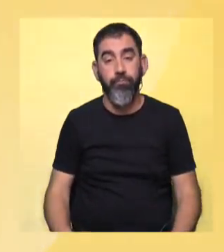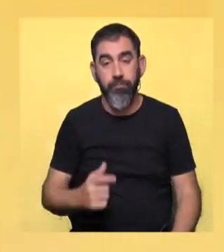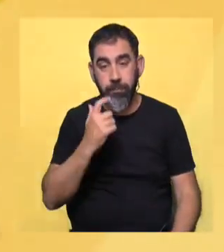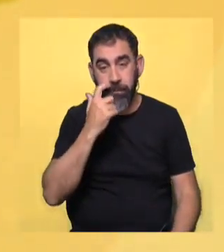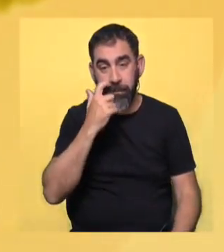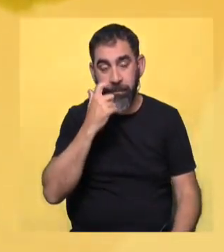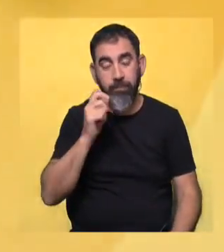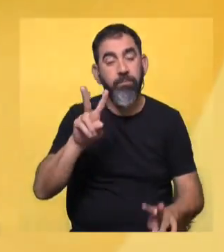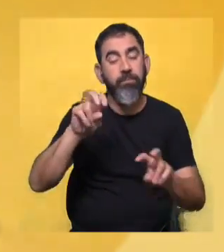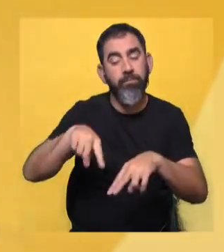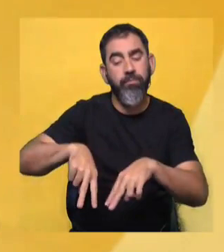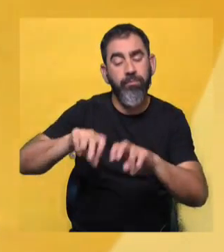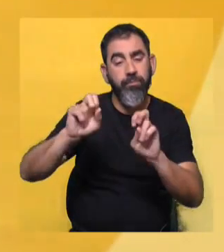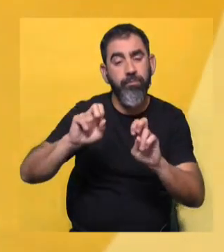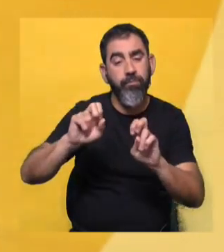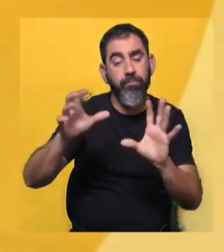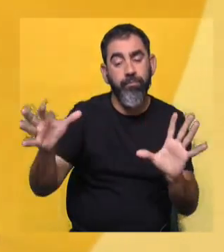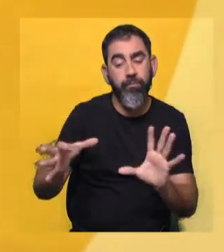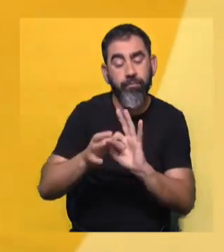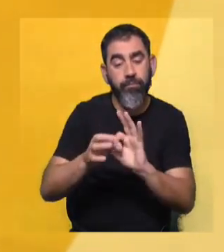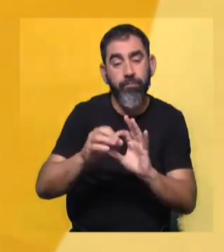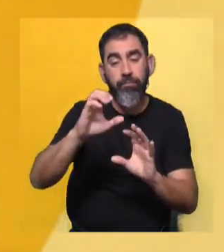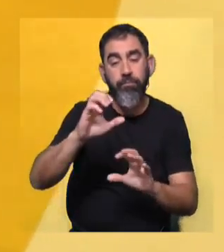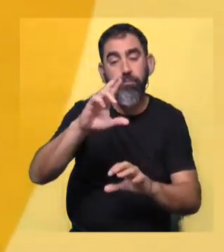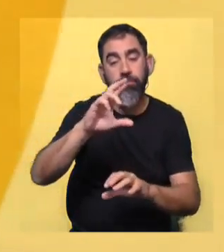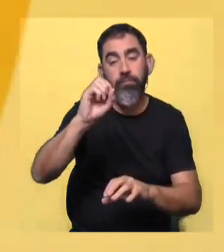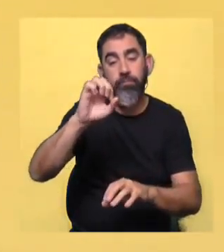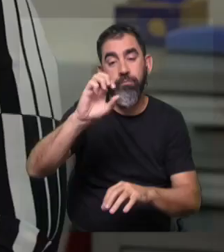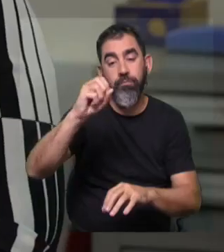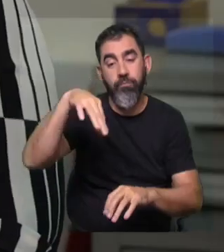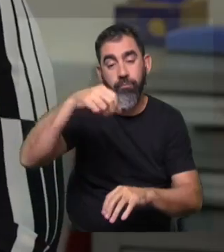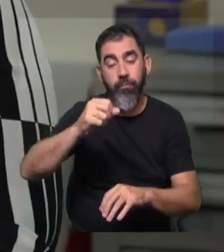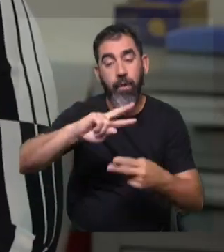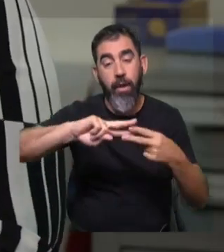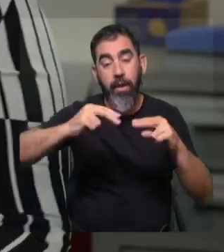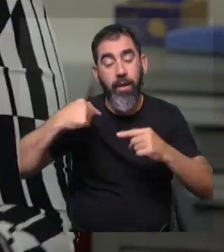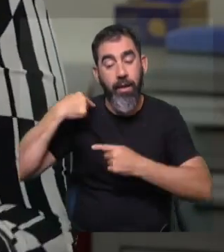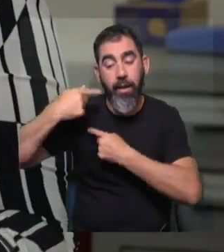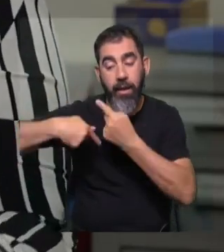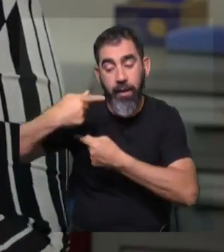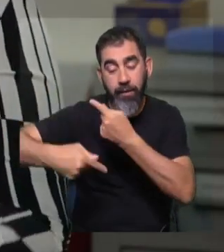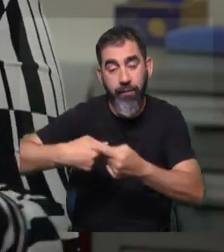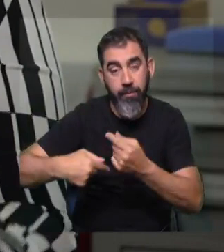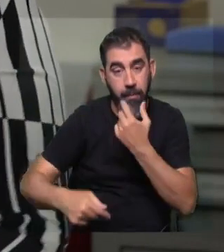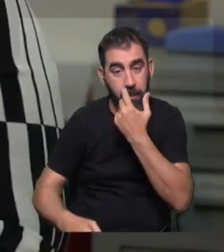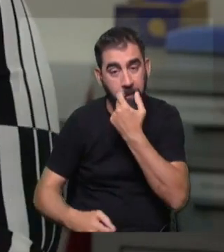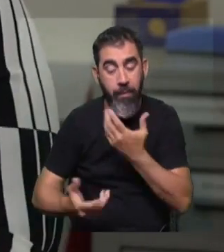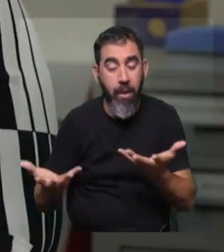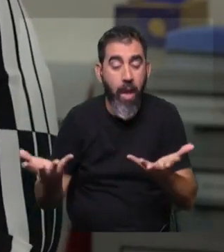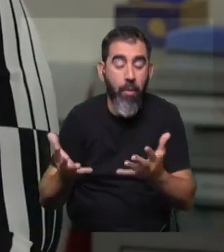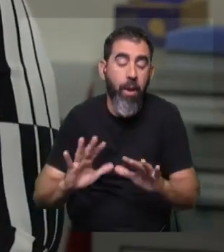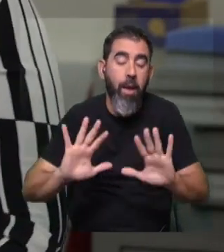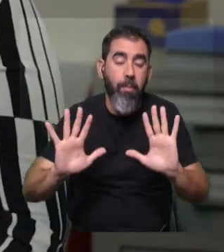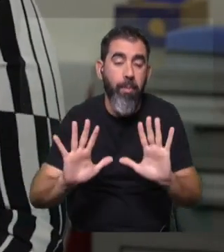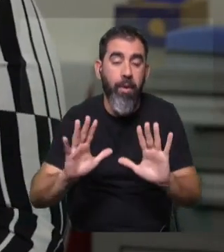hace referencia a vincular lo que es el cromosoma, los genes y la herencia, algo que quizás hoy nos parece